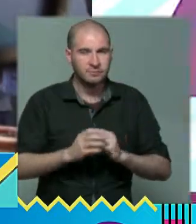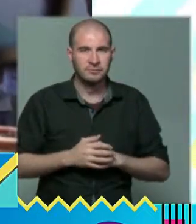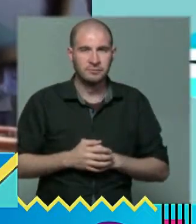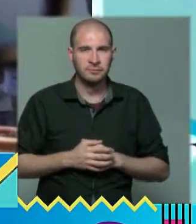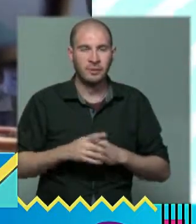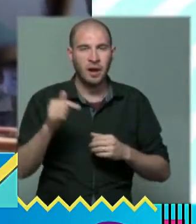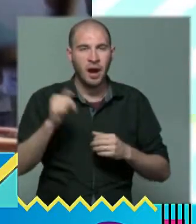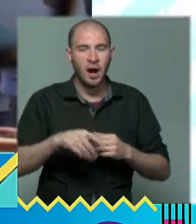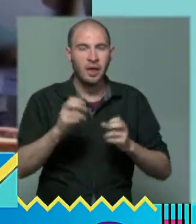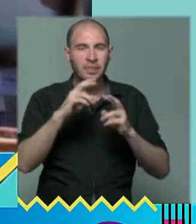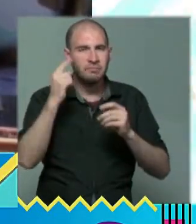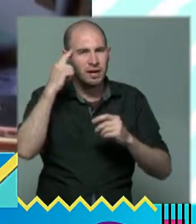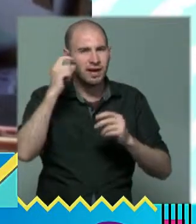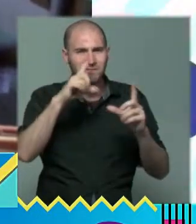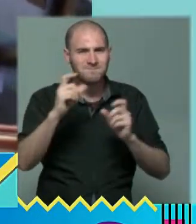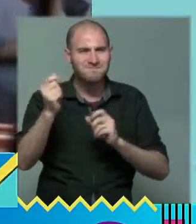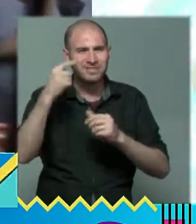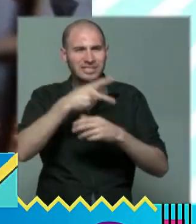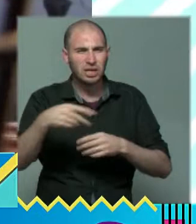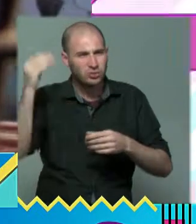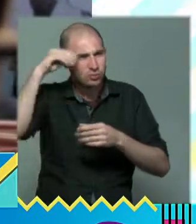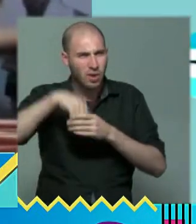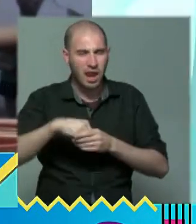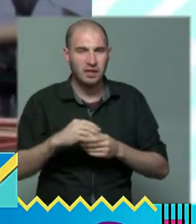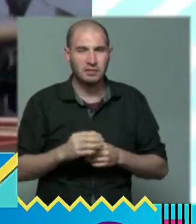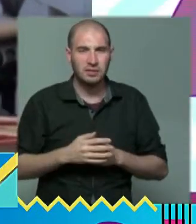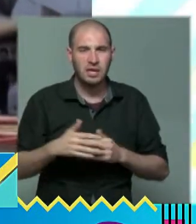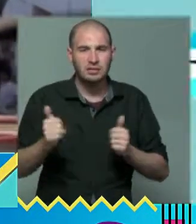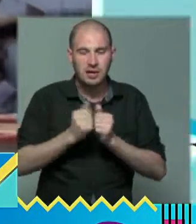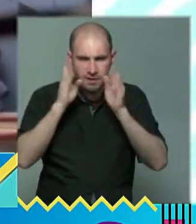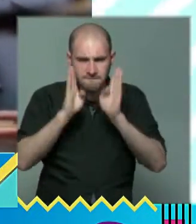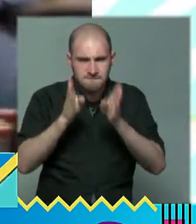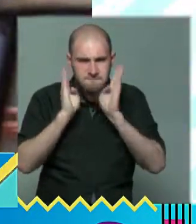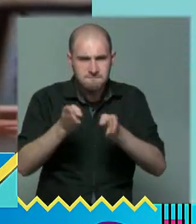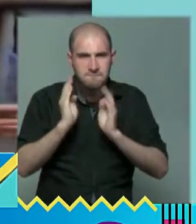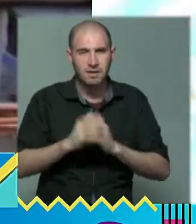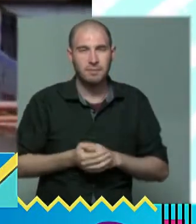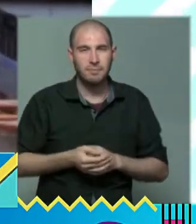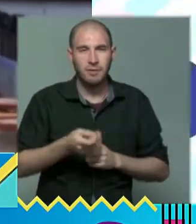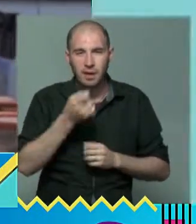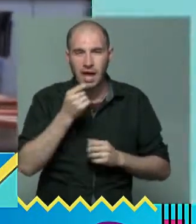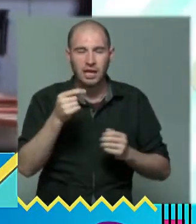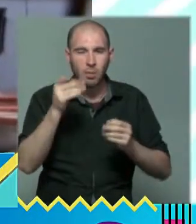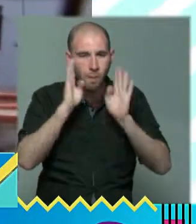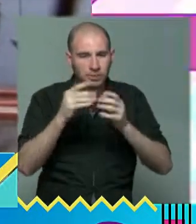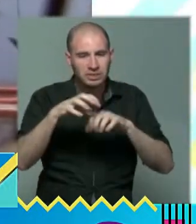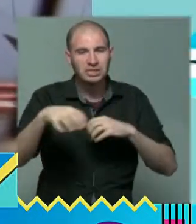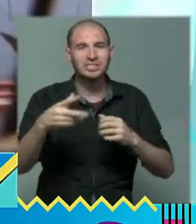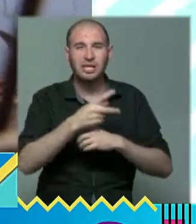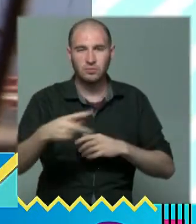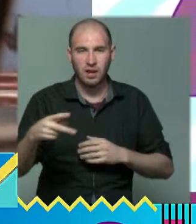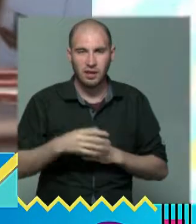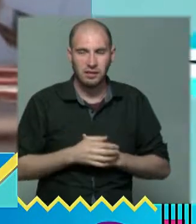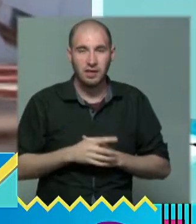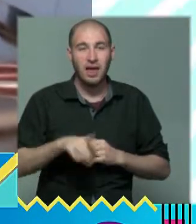hay mucha carga de imágenes sexuales, hay una cercanía con la obsesión, difícil separarse de una obsesión sexual,